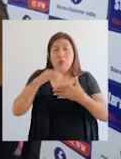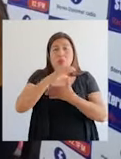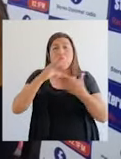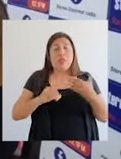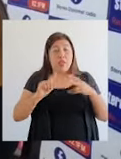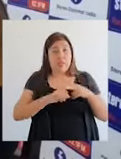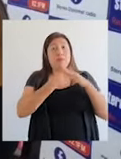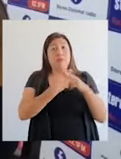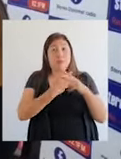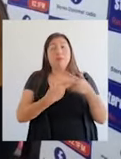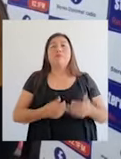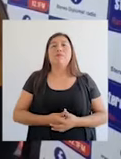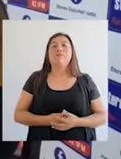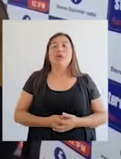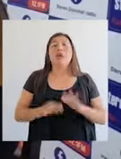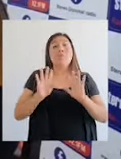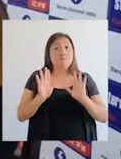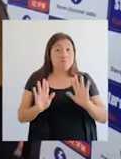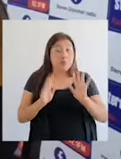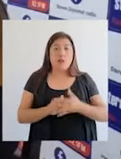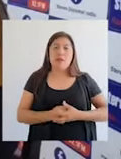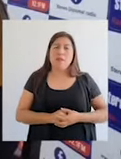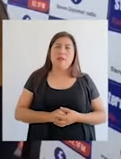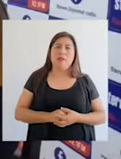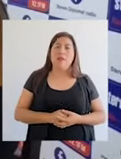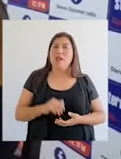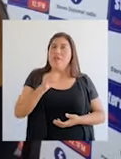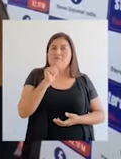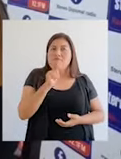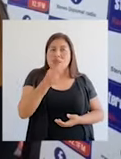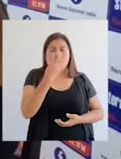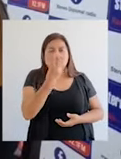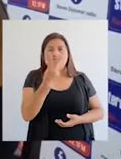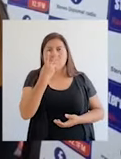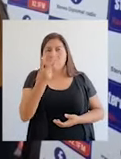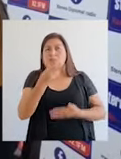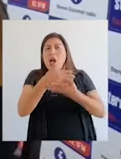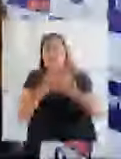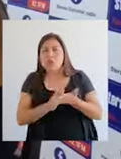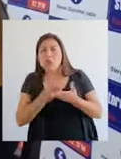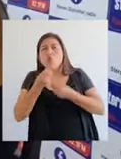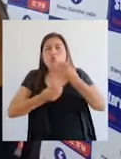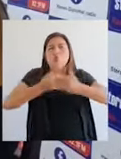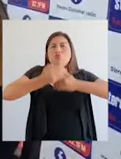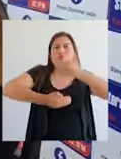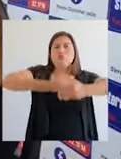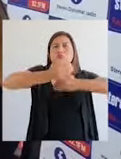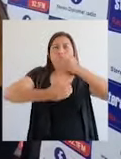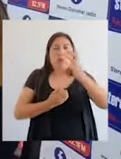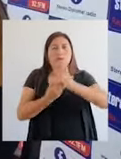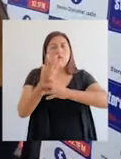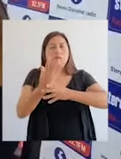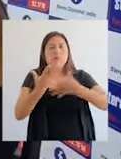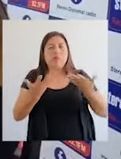creación. Sin embargo, no se había observado que para poder desarrollar avances